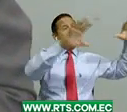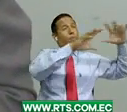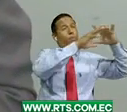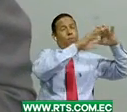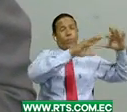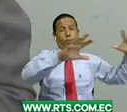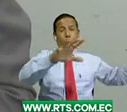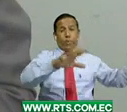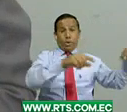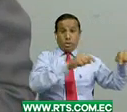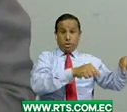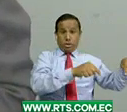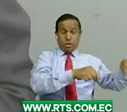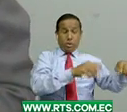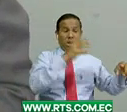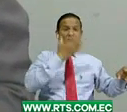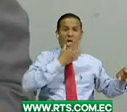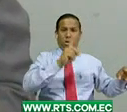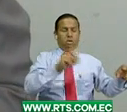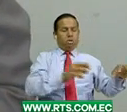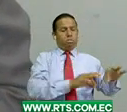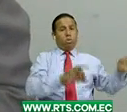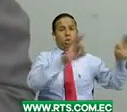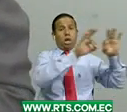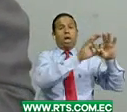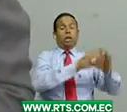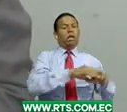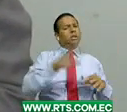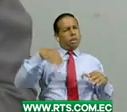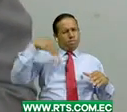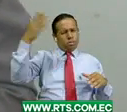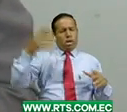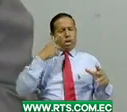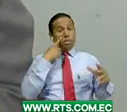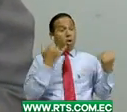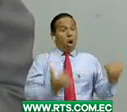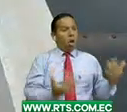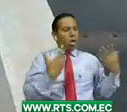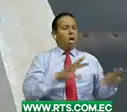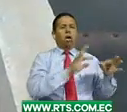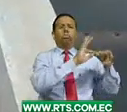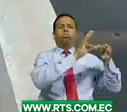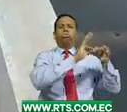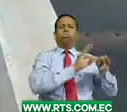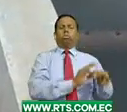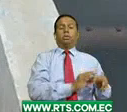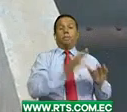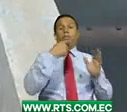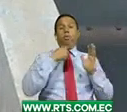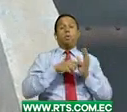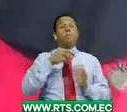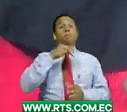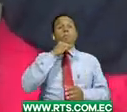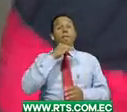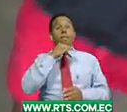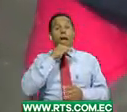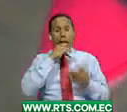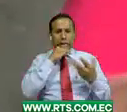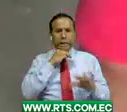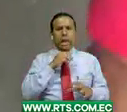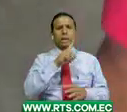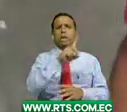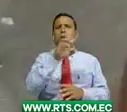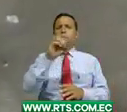de baterías del UPS de manera provisional, hasta que también se puedan conseguir los equipos definitivos. En Manta, 100.000 usuarios de 45 barrios ya